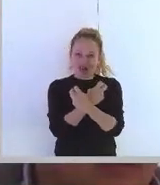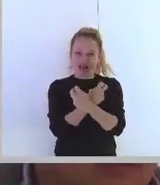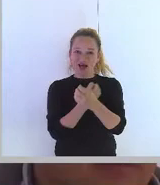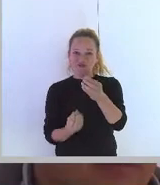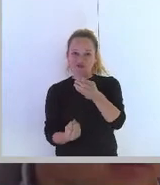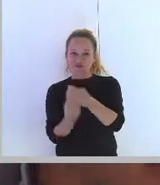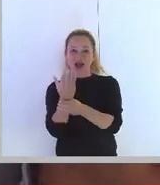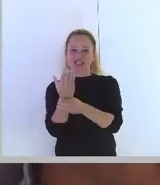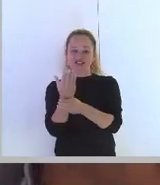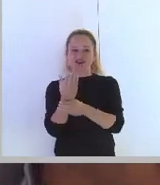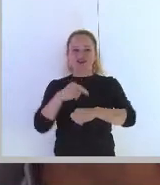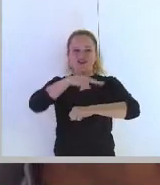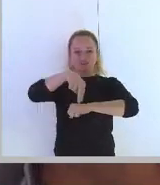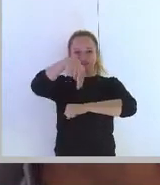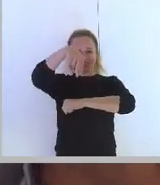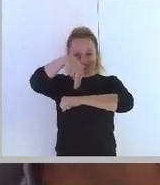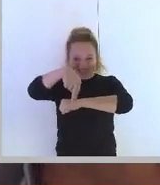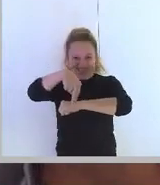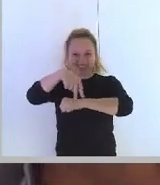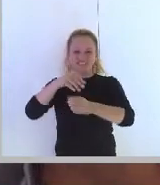Pasto, Nariño,